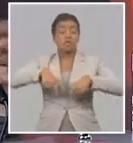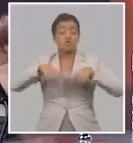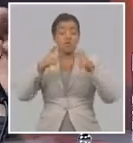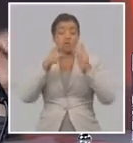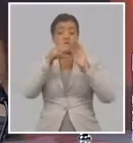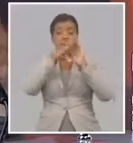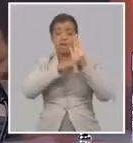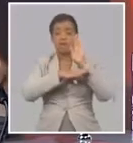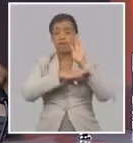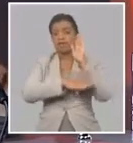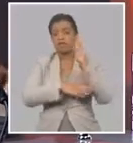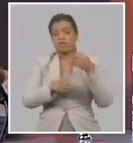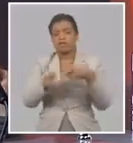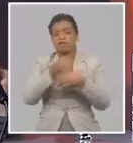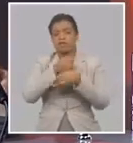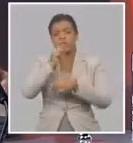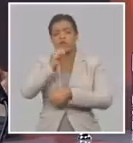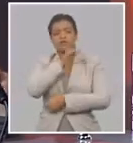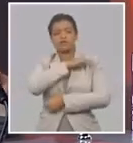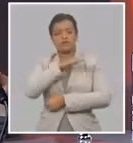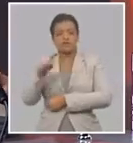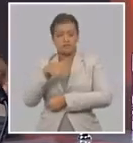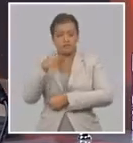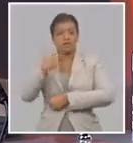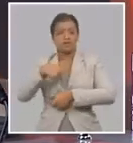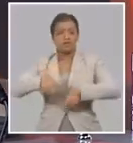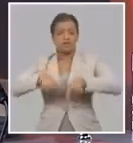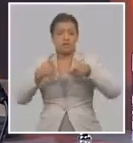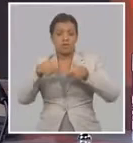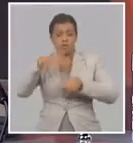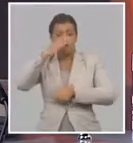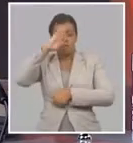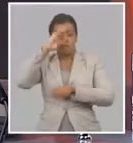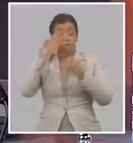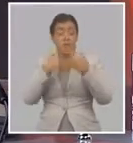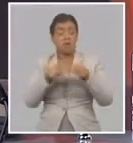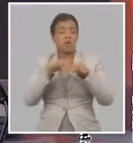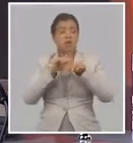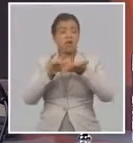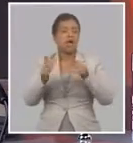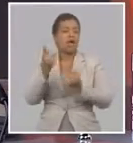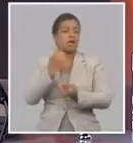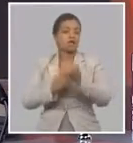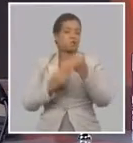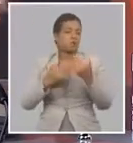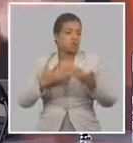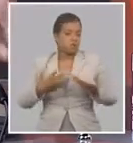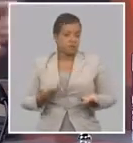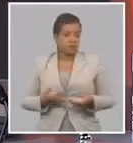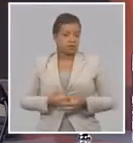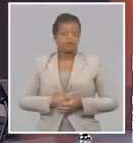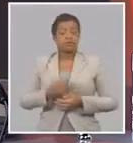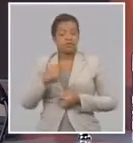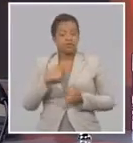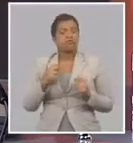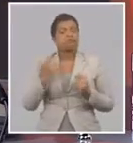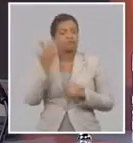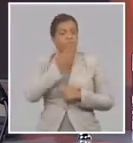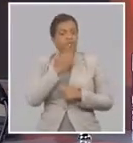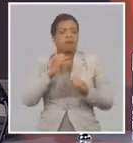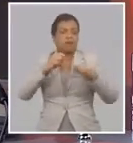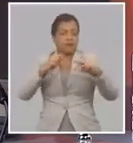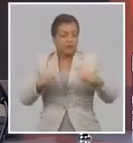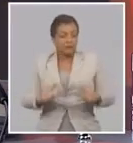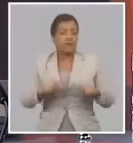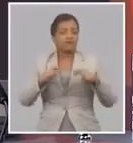determinadas normas dentro del país pero si hay que dejar claro una cuestión y soy reiterativo puesto